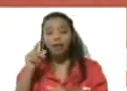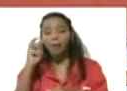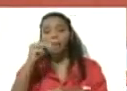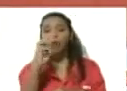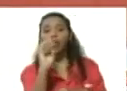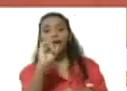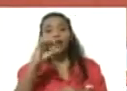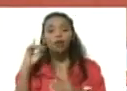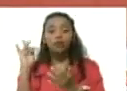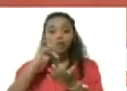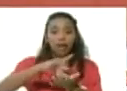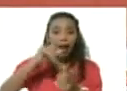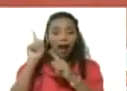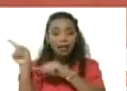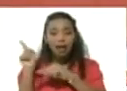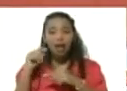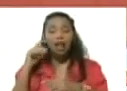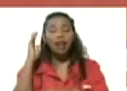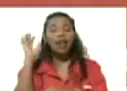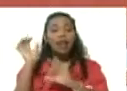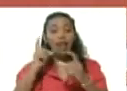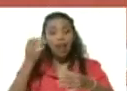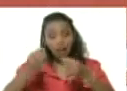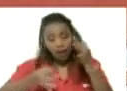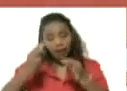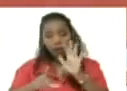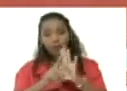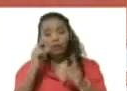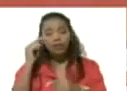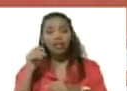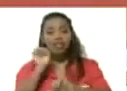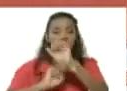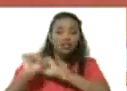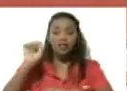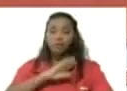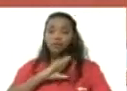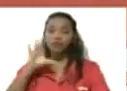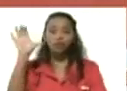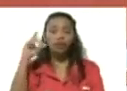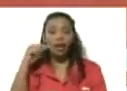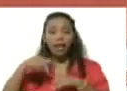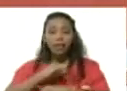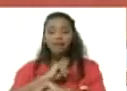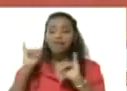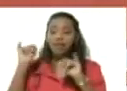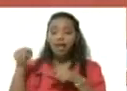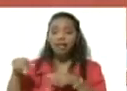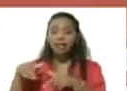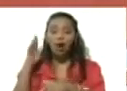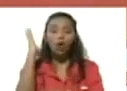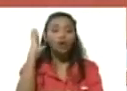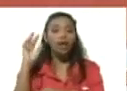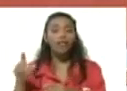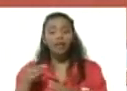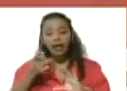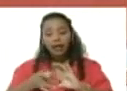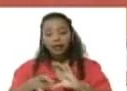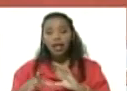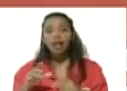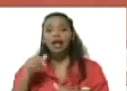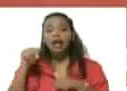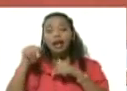Palacio Federal Legislativo en defensa de la soberanía nacional, así como también este fin de semana, esta jornada de carnetización 18